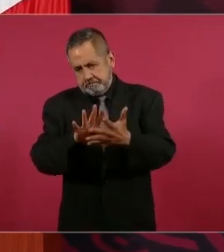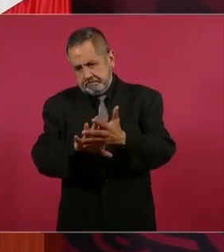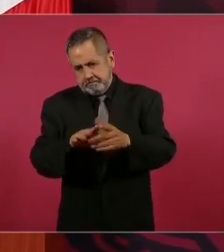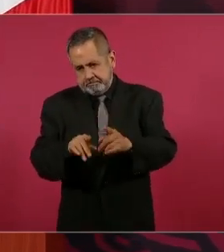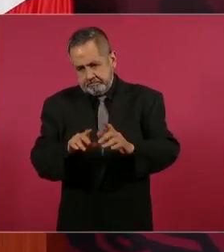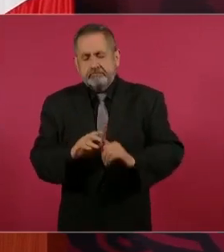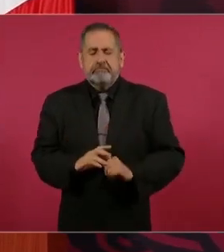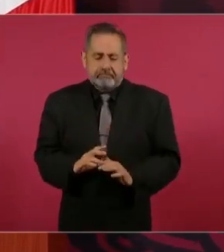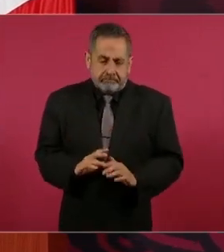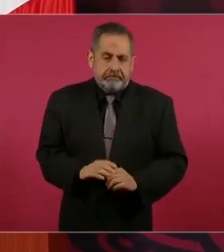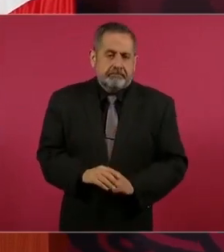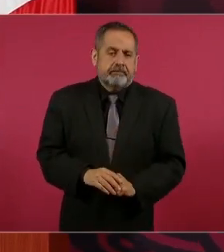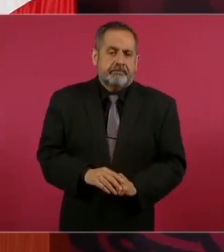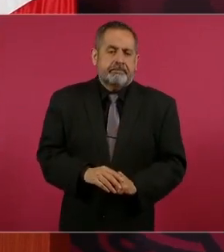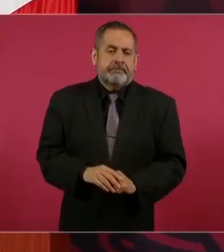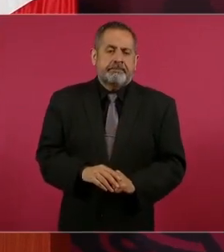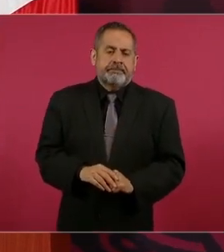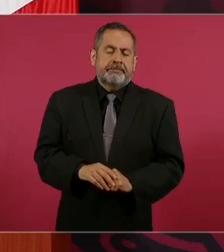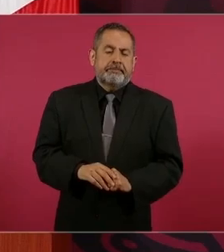Pero luego